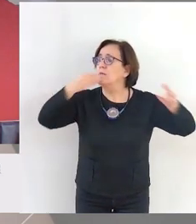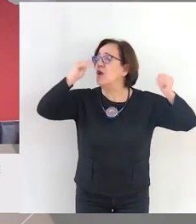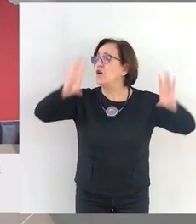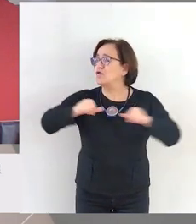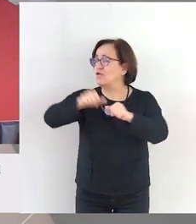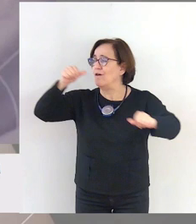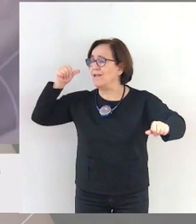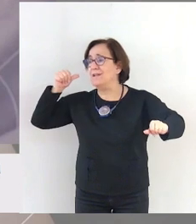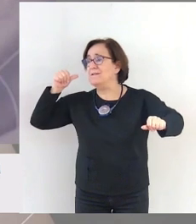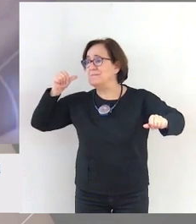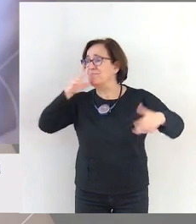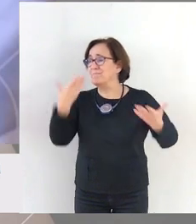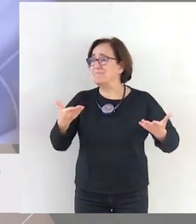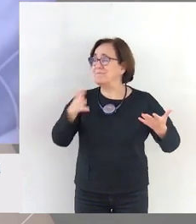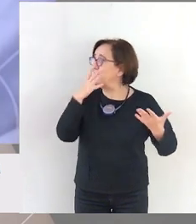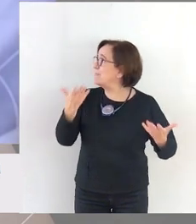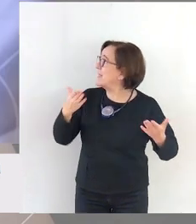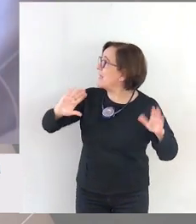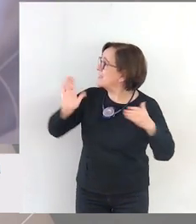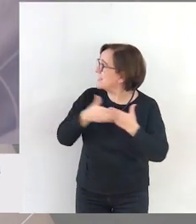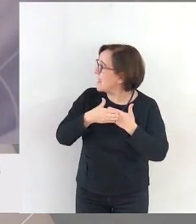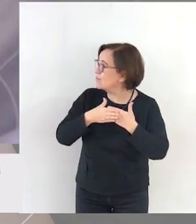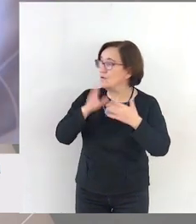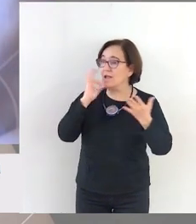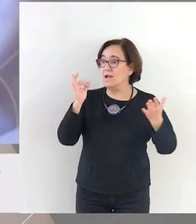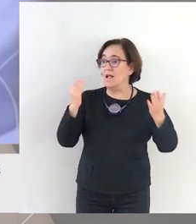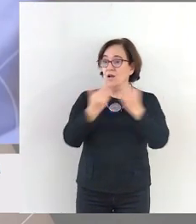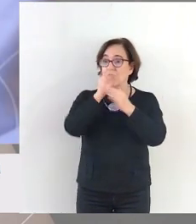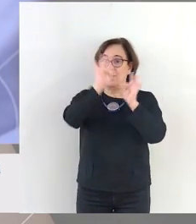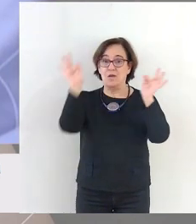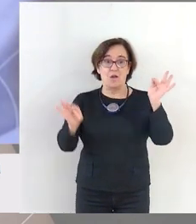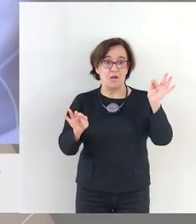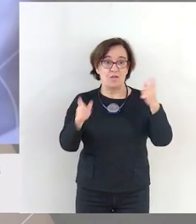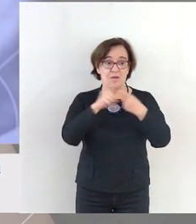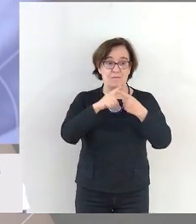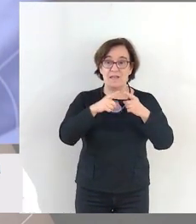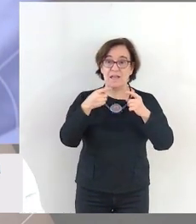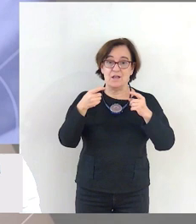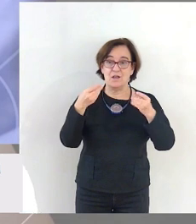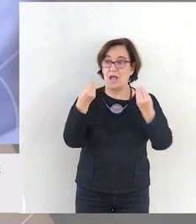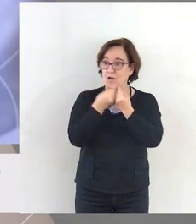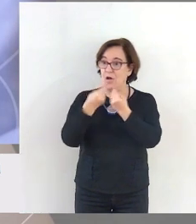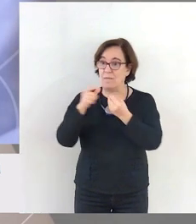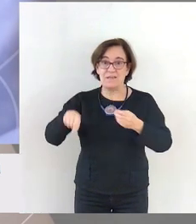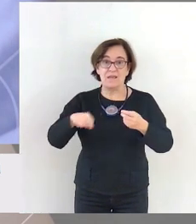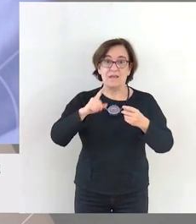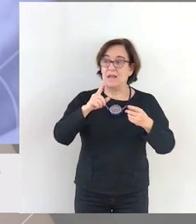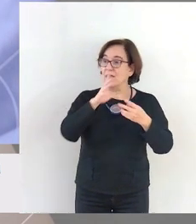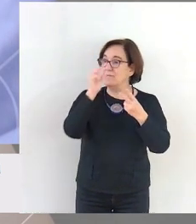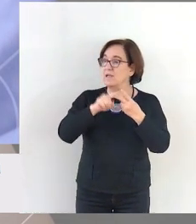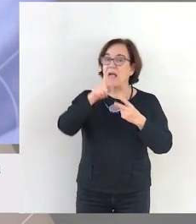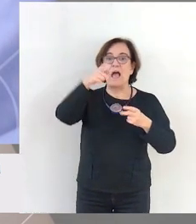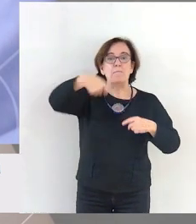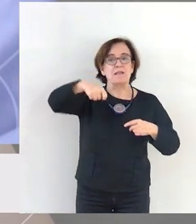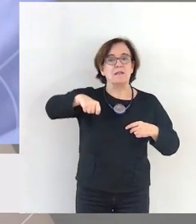Tenemos aquí y precisamente para clausurar eh la jornada una de las primeras voces eh que nos acompaña y a quien doy paso es a a la